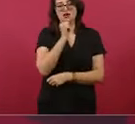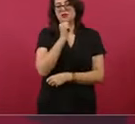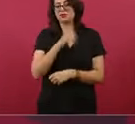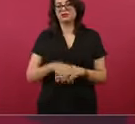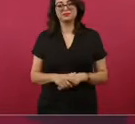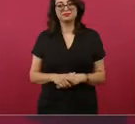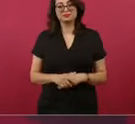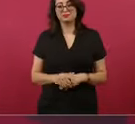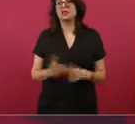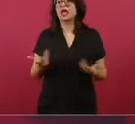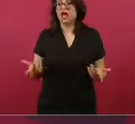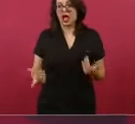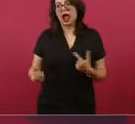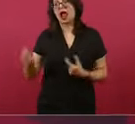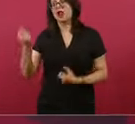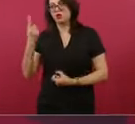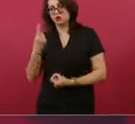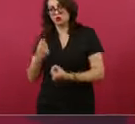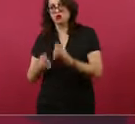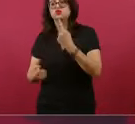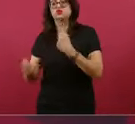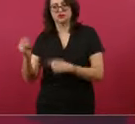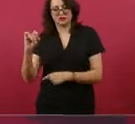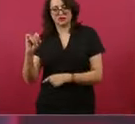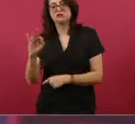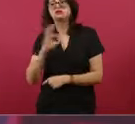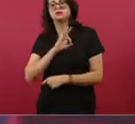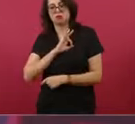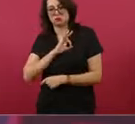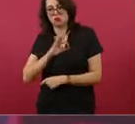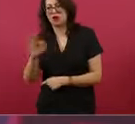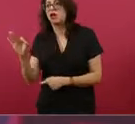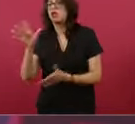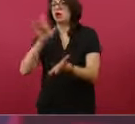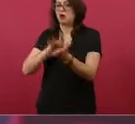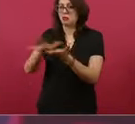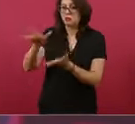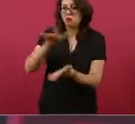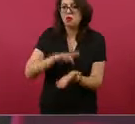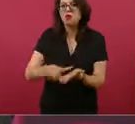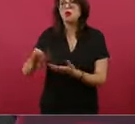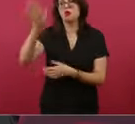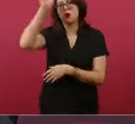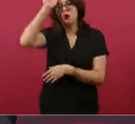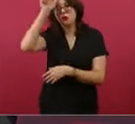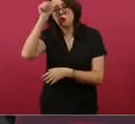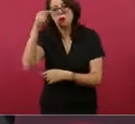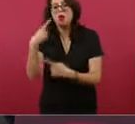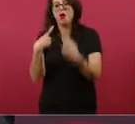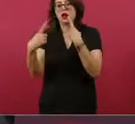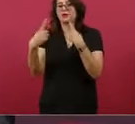se está llegando a arreglos y se les está apoyando. Por ejemplo,